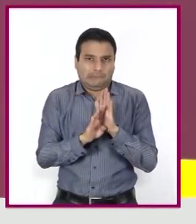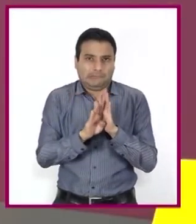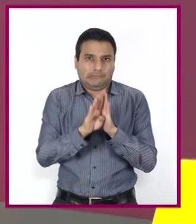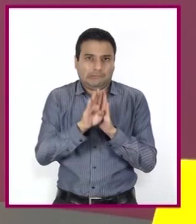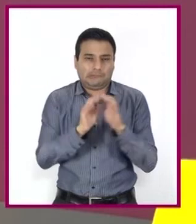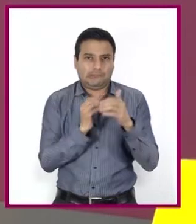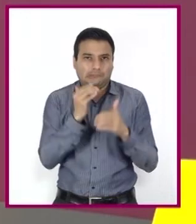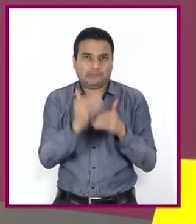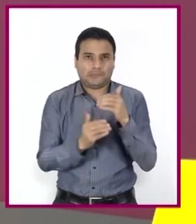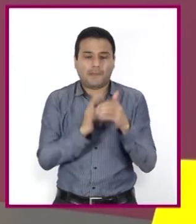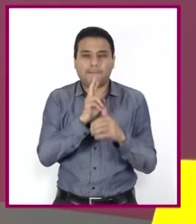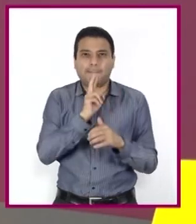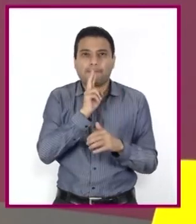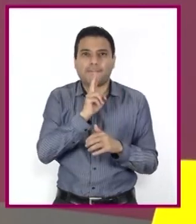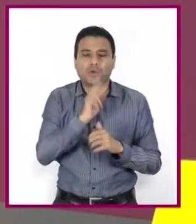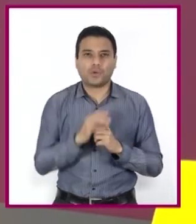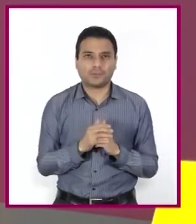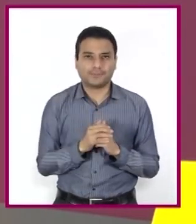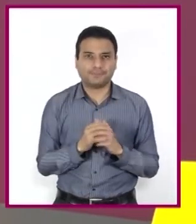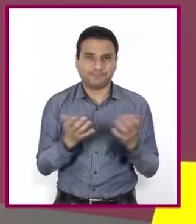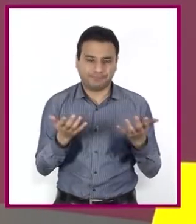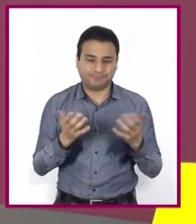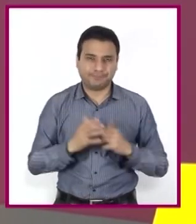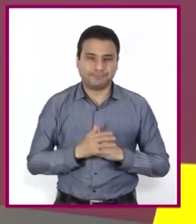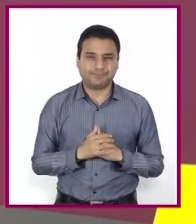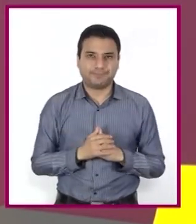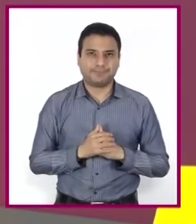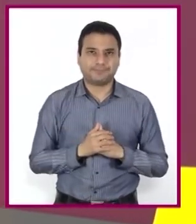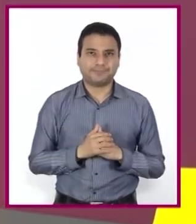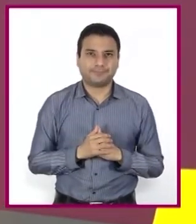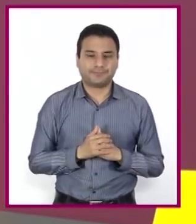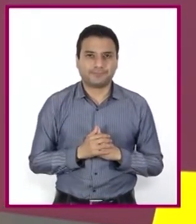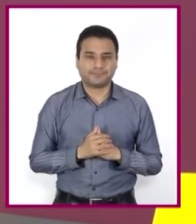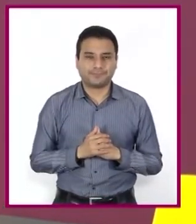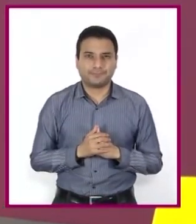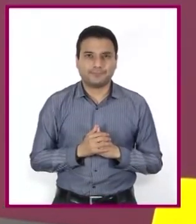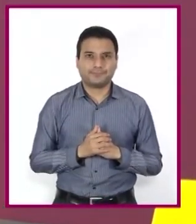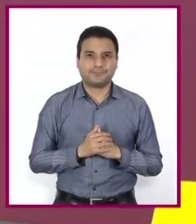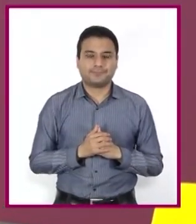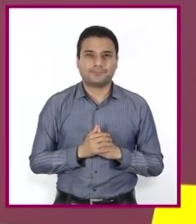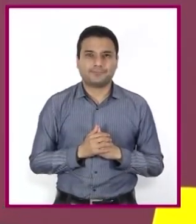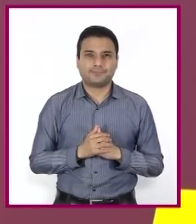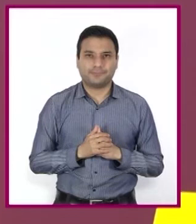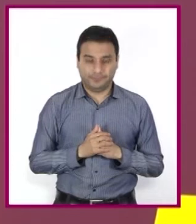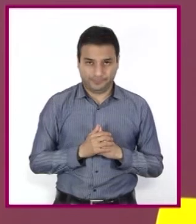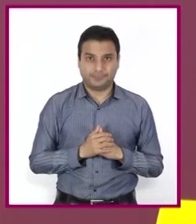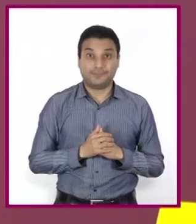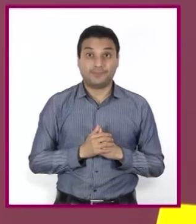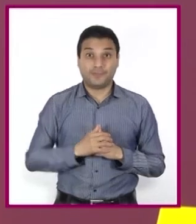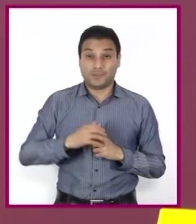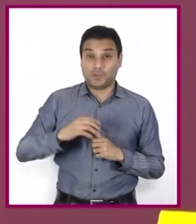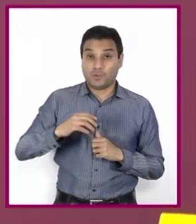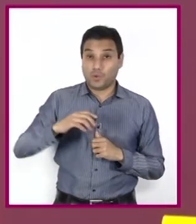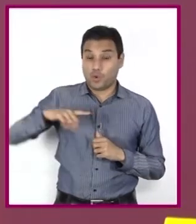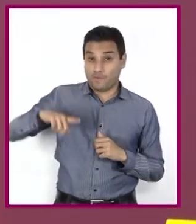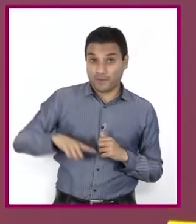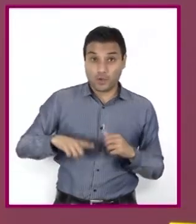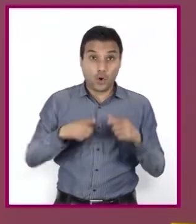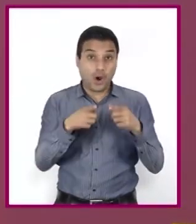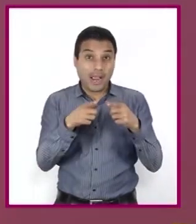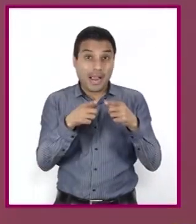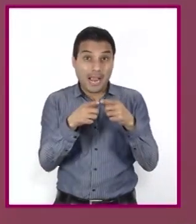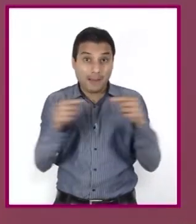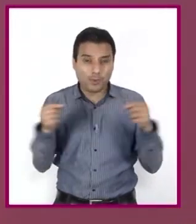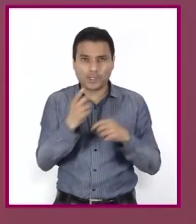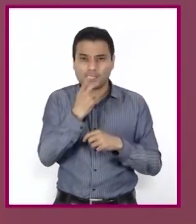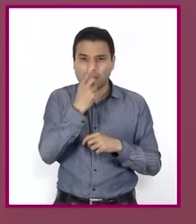estas políticas afectaron su creciente desarrollo industrial, por lo que encontraron en el imperialismo una vía para vender sus